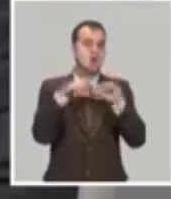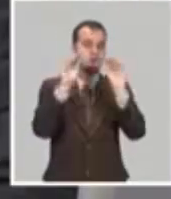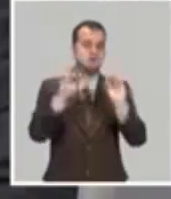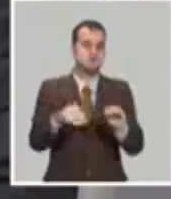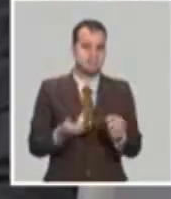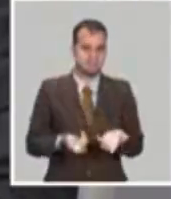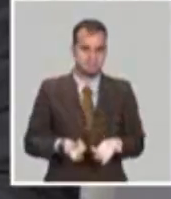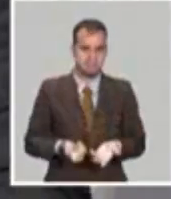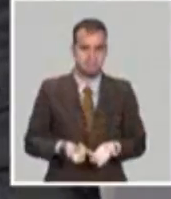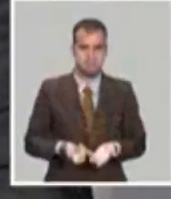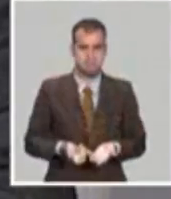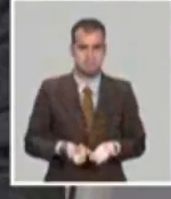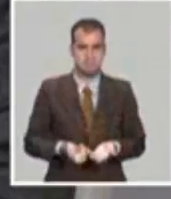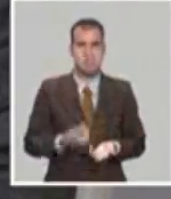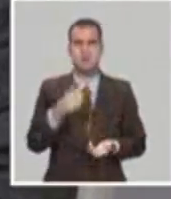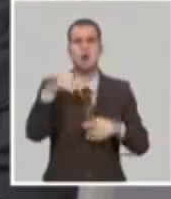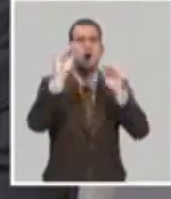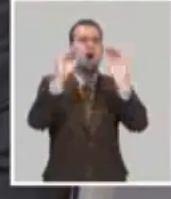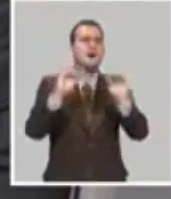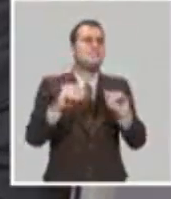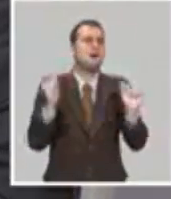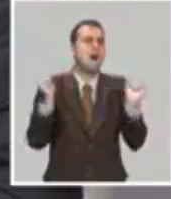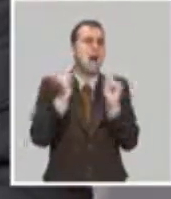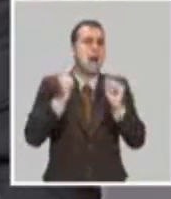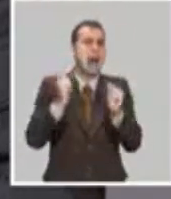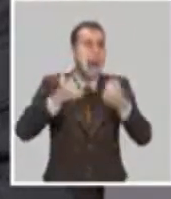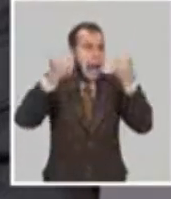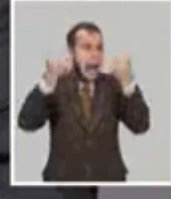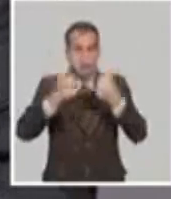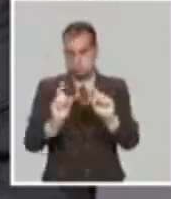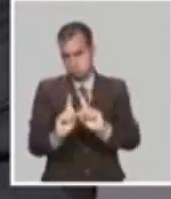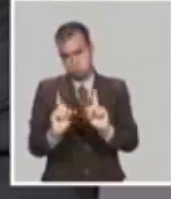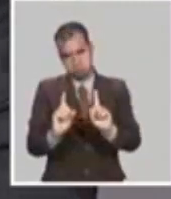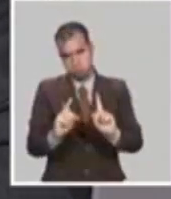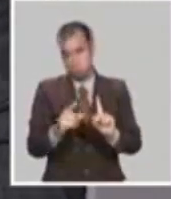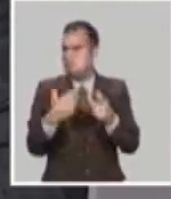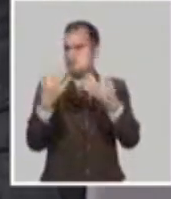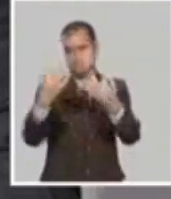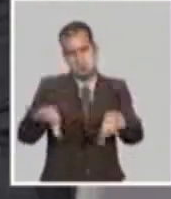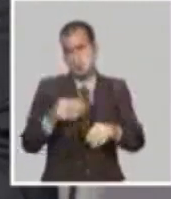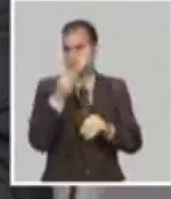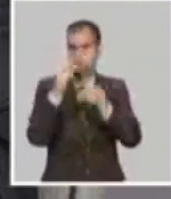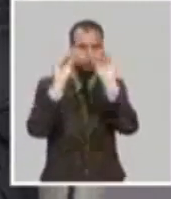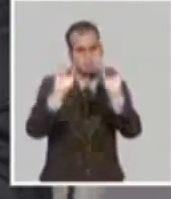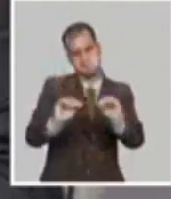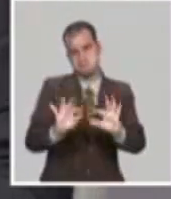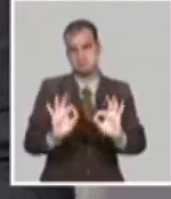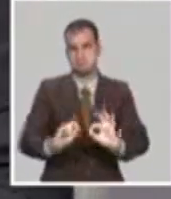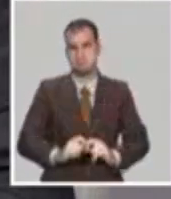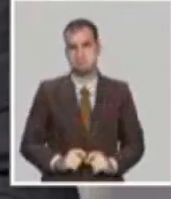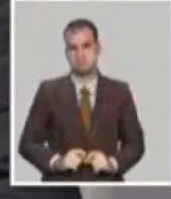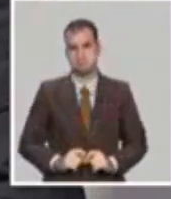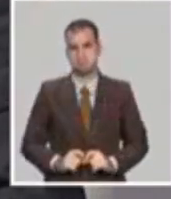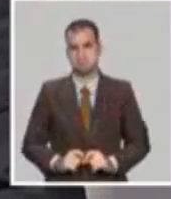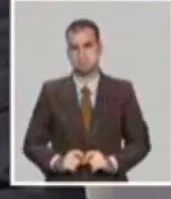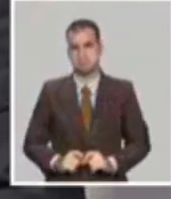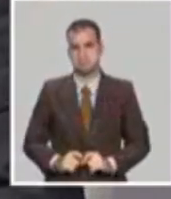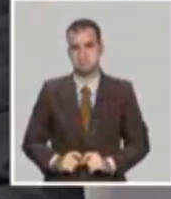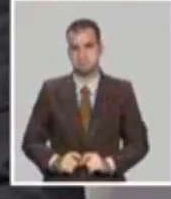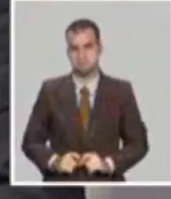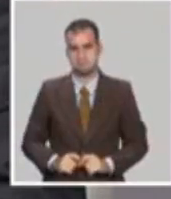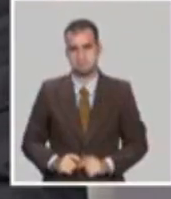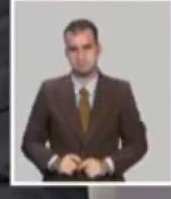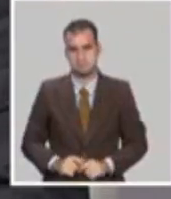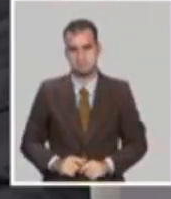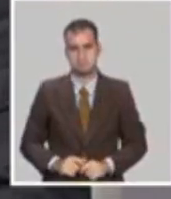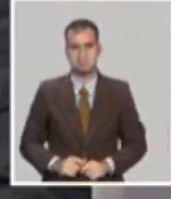en un frío normal. Y 8 grados, y desarrollar el proceso de calibración también de todos los equipos para tener seguridad de lo que